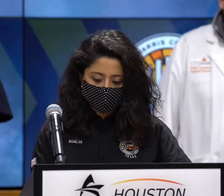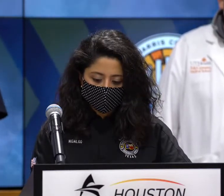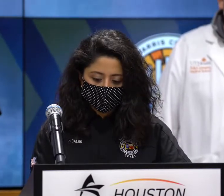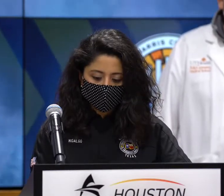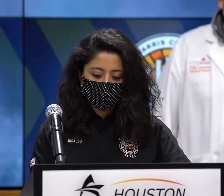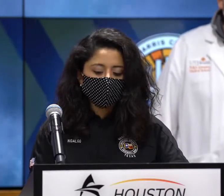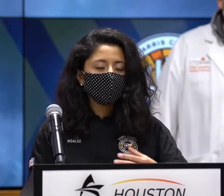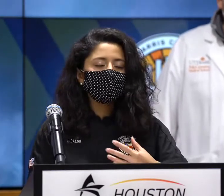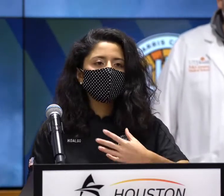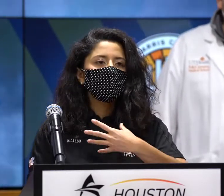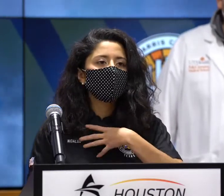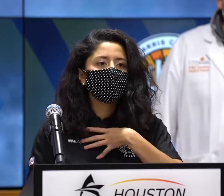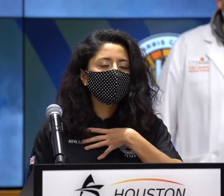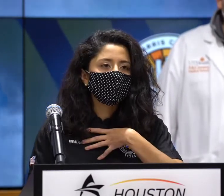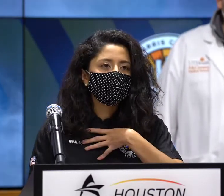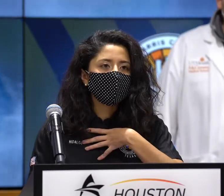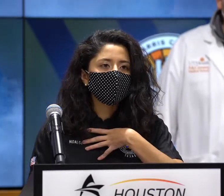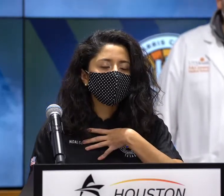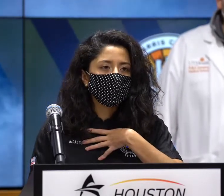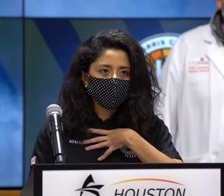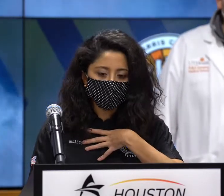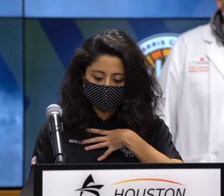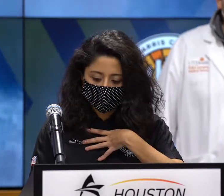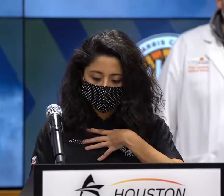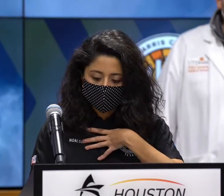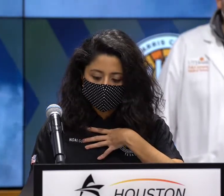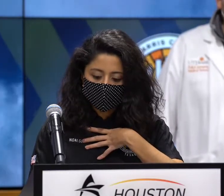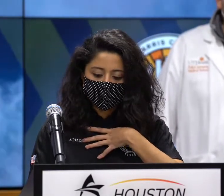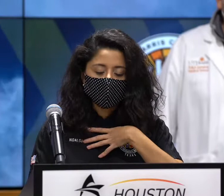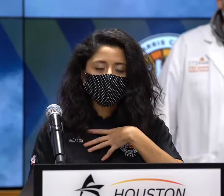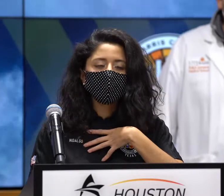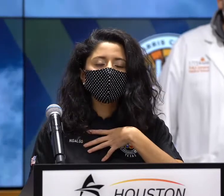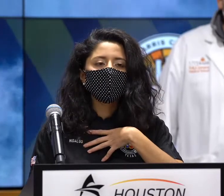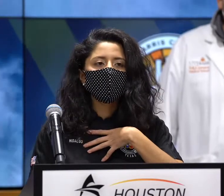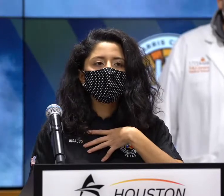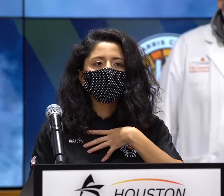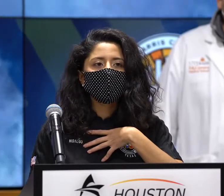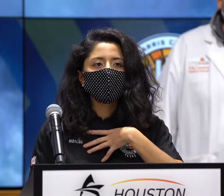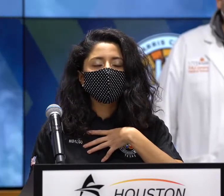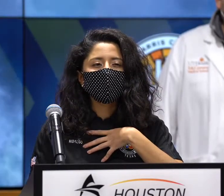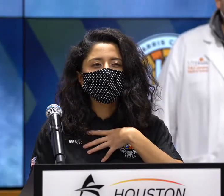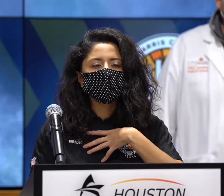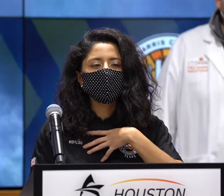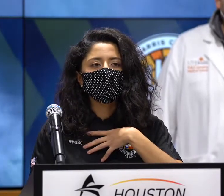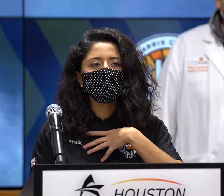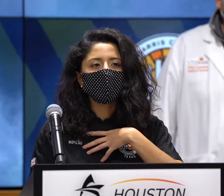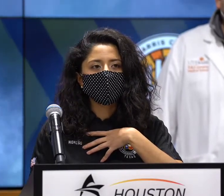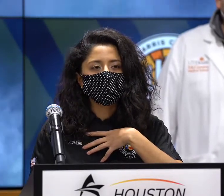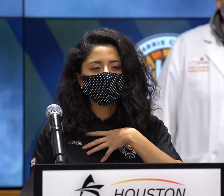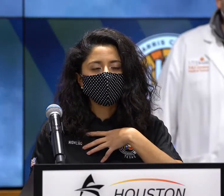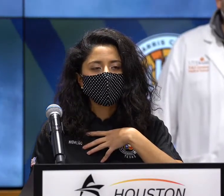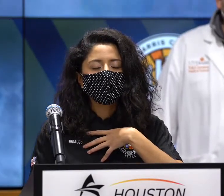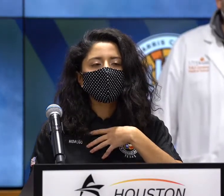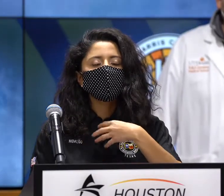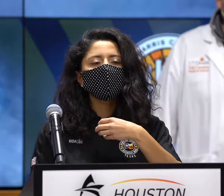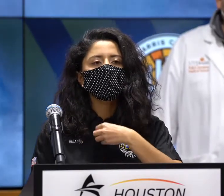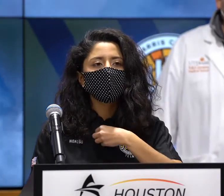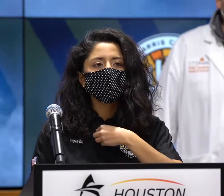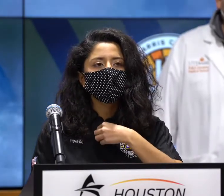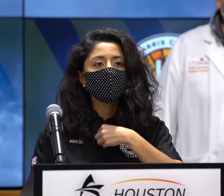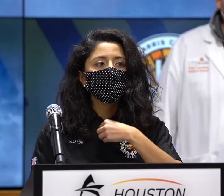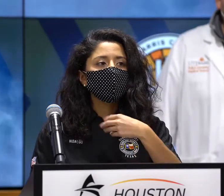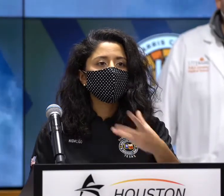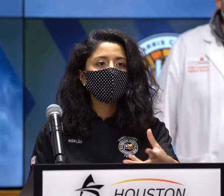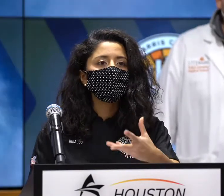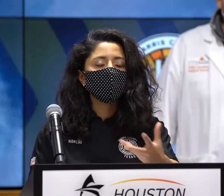optimista. No porque yo no quiera que haya optimismo, sino porque no quiero crear falsas esperanzas.